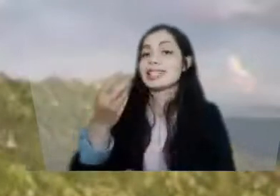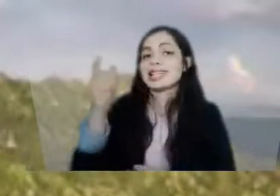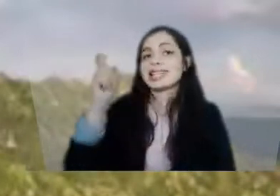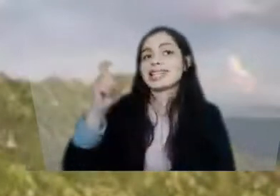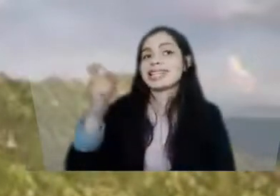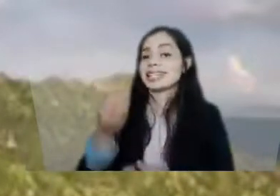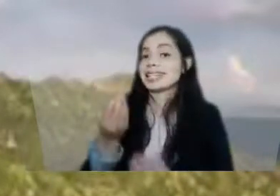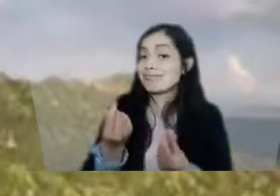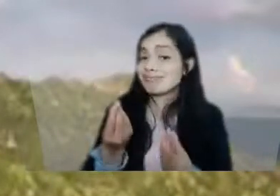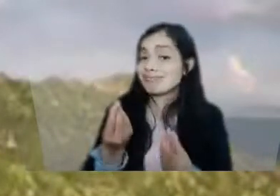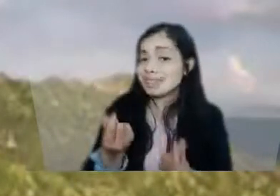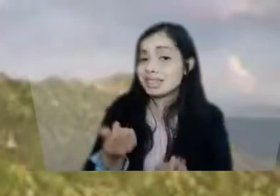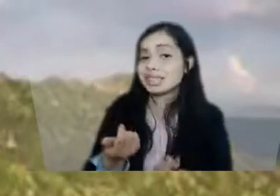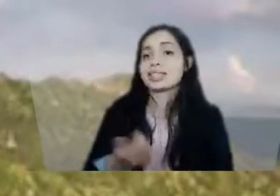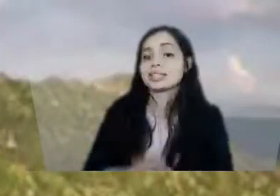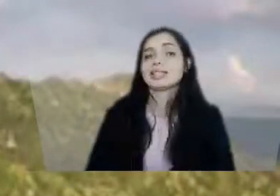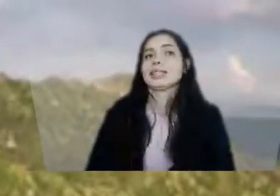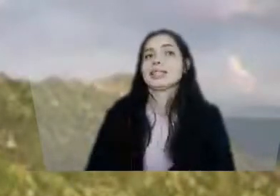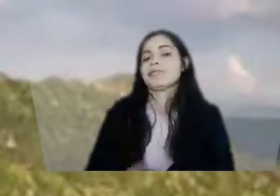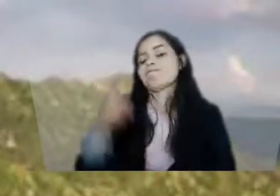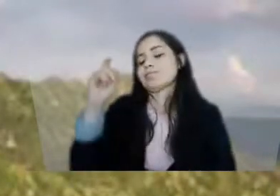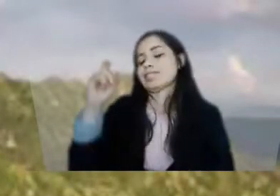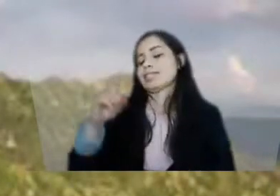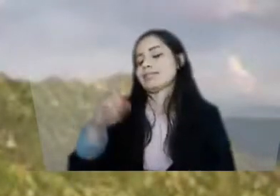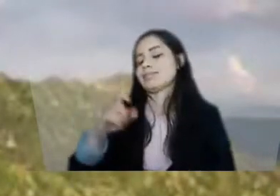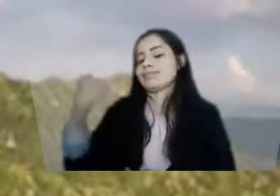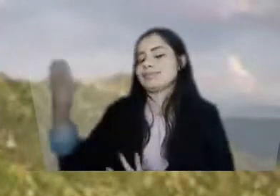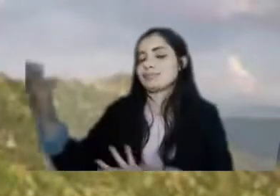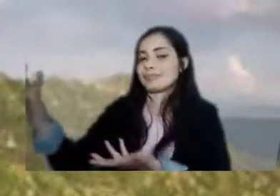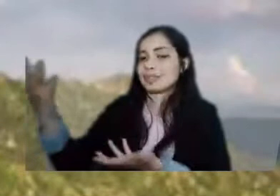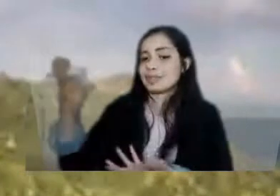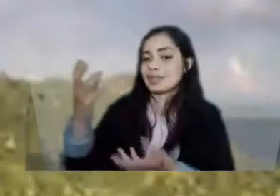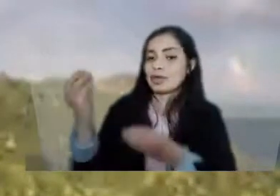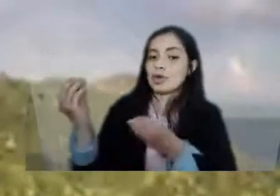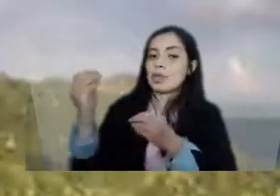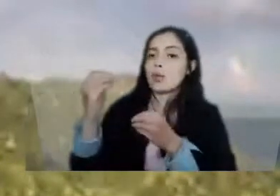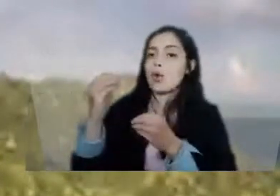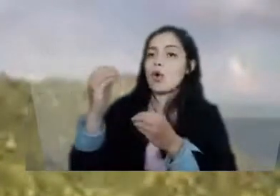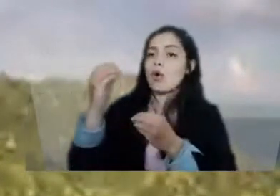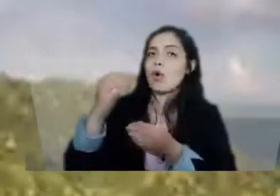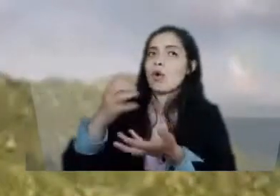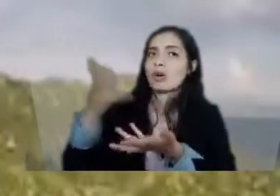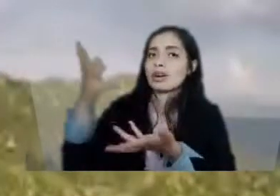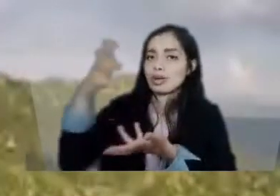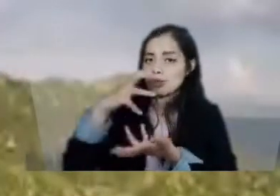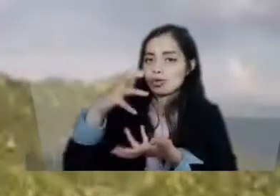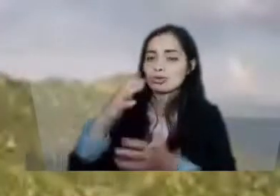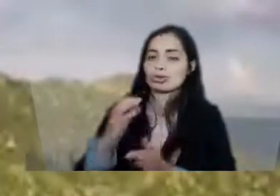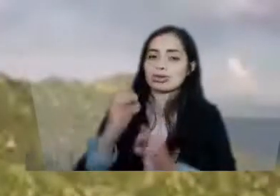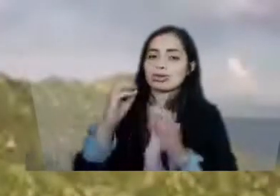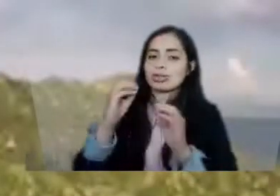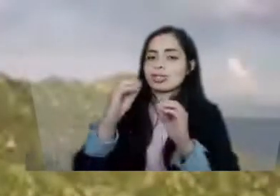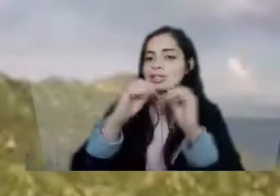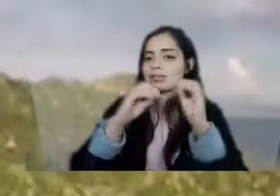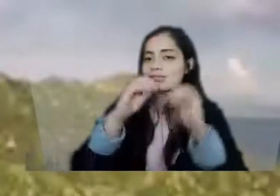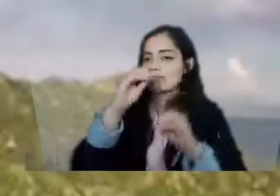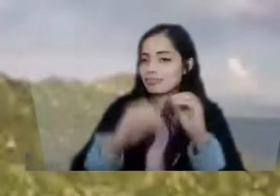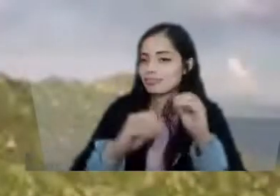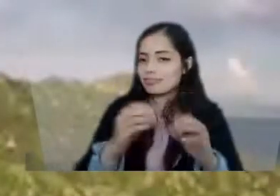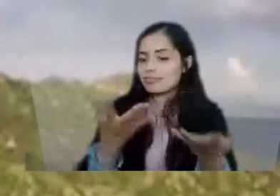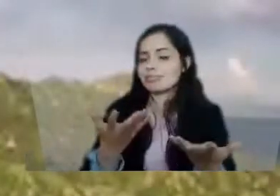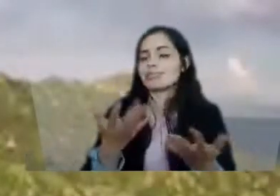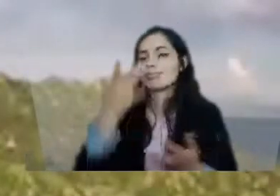amenazas a tiempo y poder generar estrategias de conservación que nos permitan prevenir, por ejemplo, la extinción de nuestras especies. Así